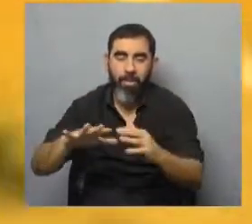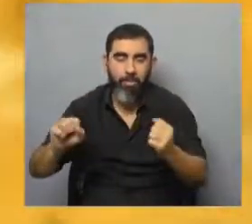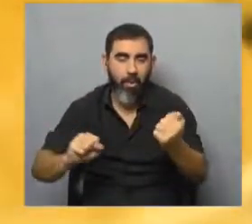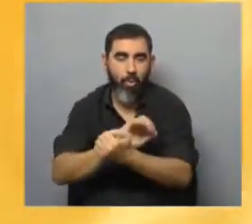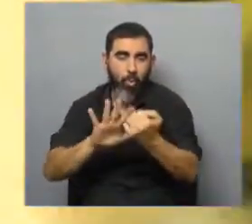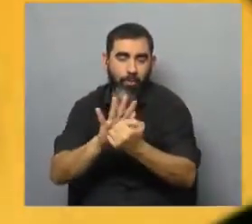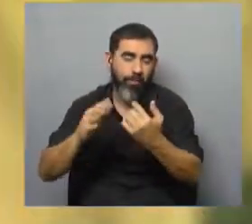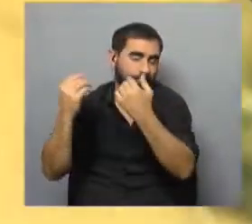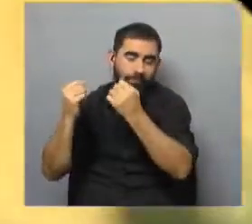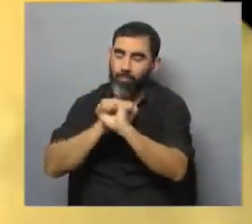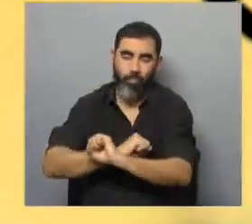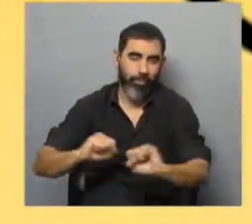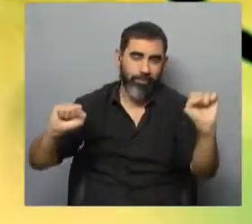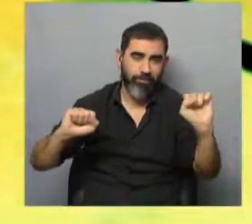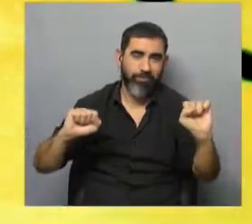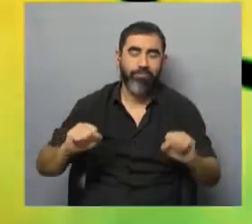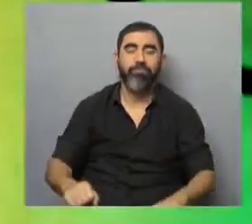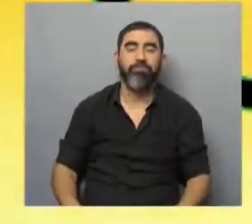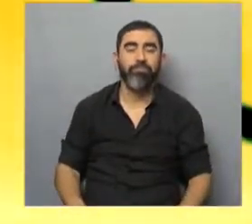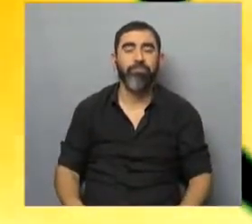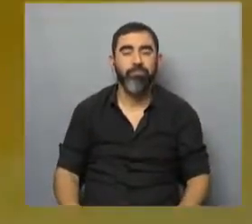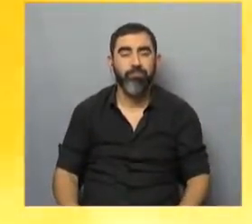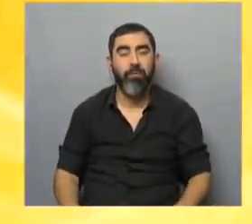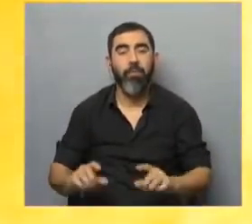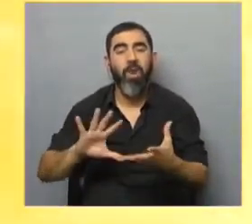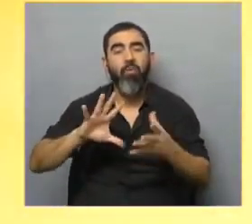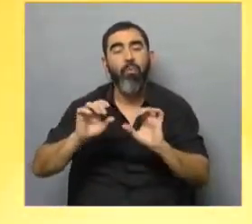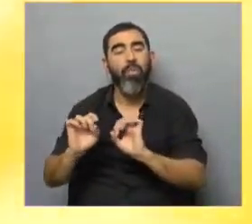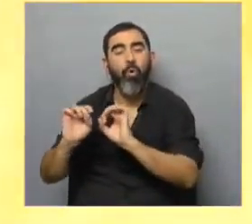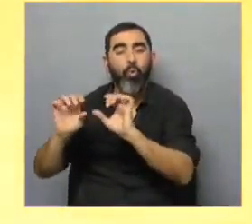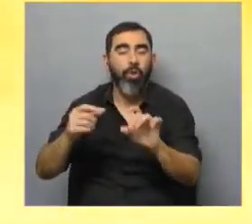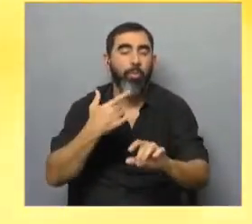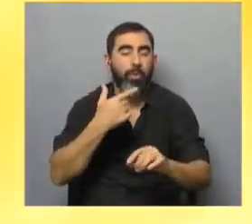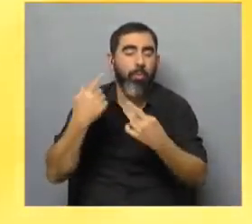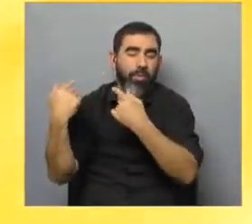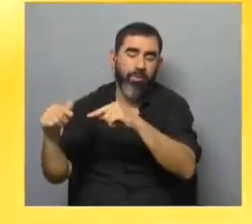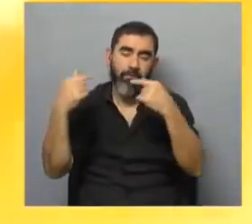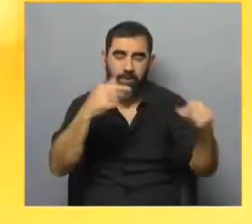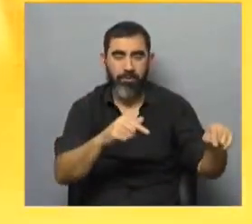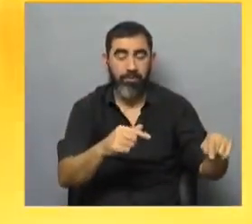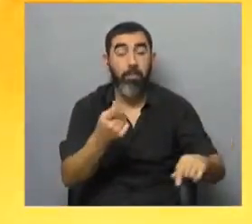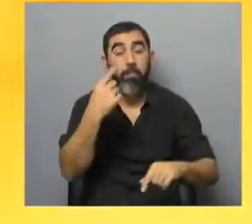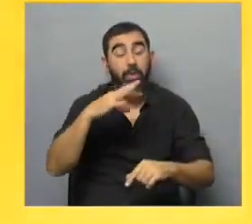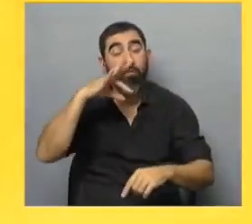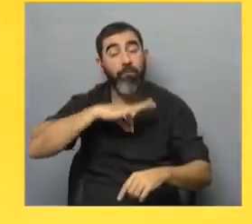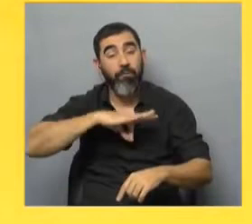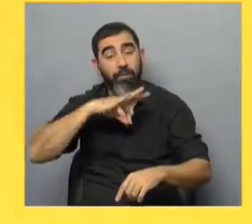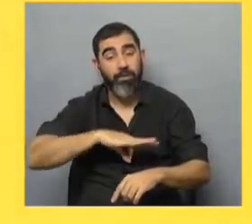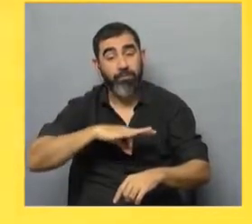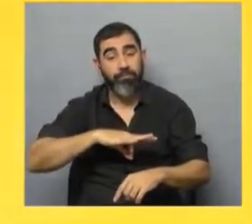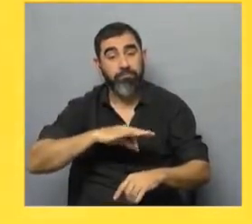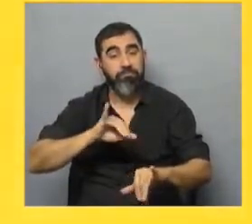varias características que algunas ya nombramos, y mismo la forma de transmisión es muy diferente, pero es un virus más al que